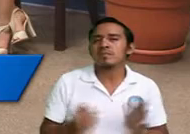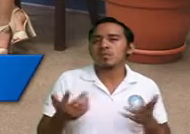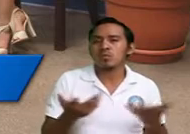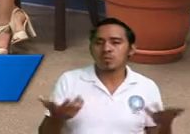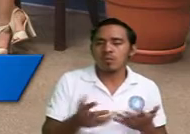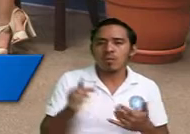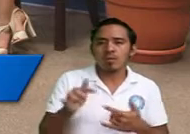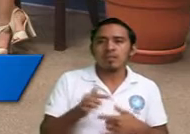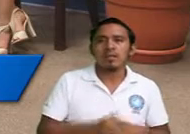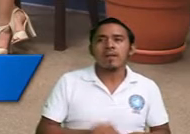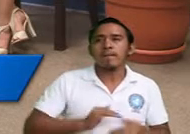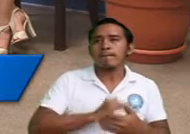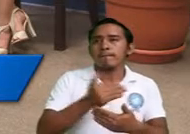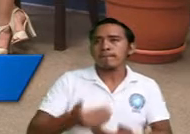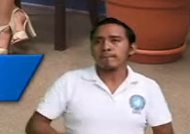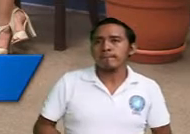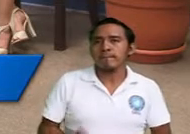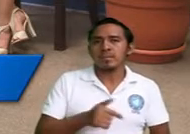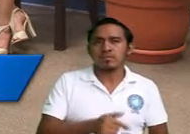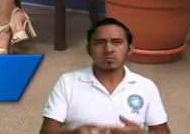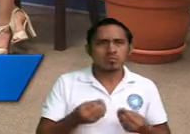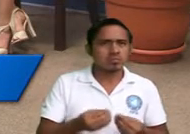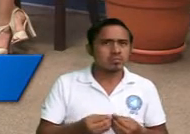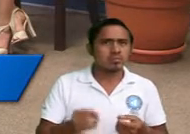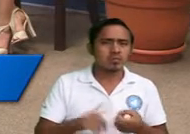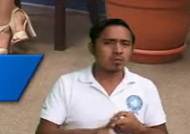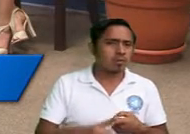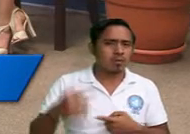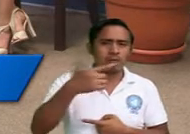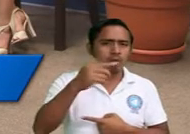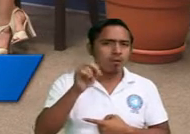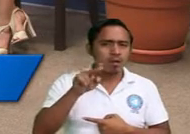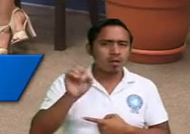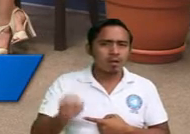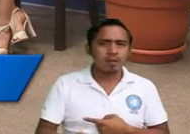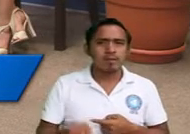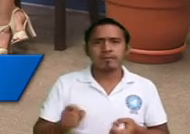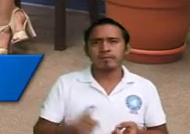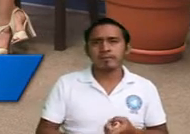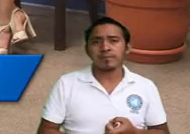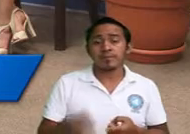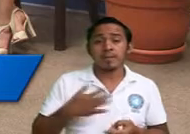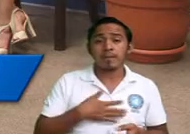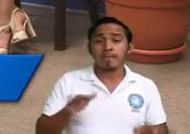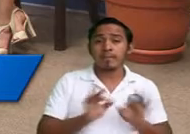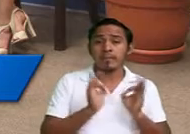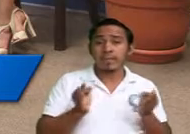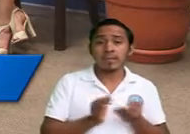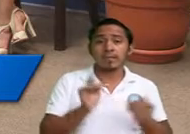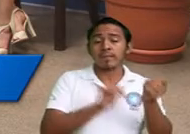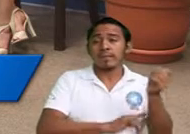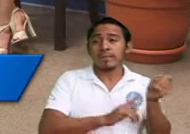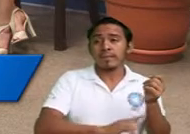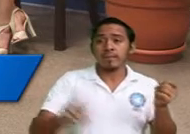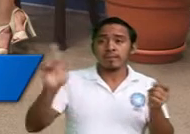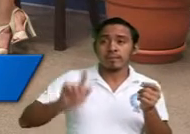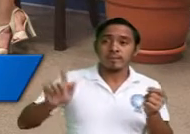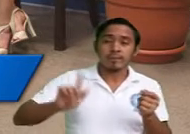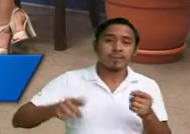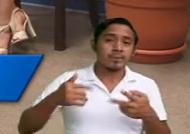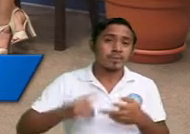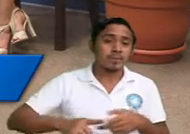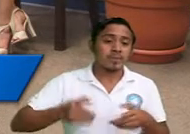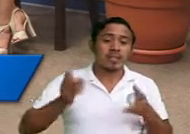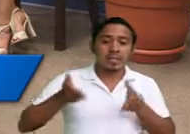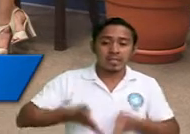estos embarazos múltiples? ¿Tiene que ver con una cuestión de genes, de porque mi familiar, mi hermana, mi tío